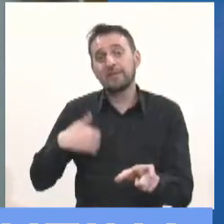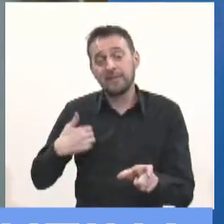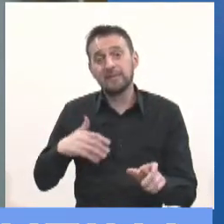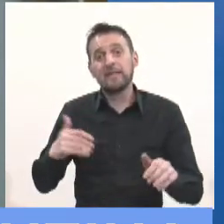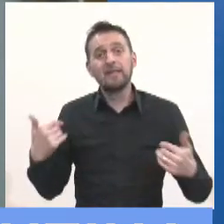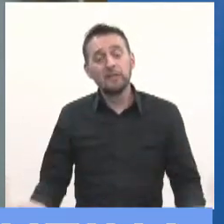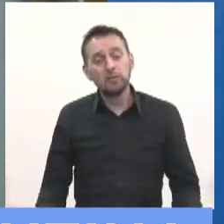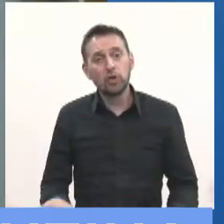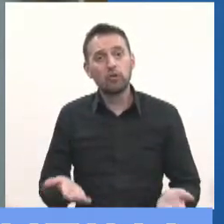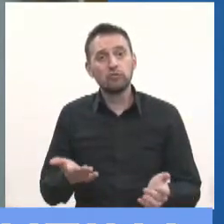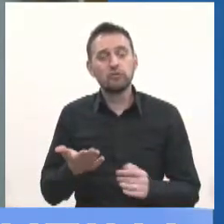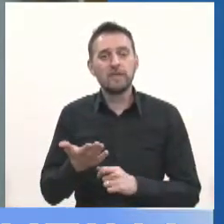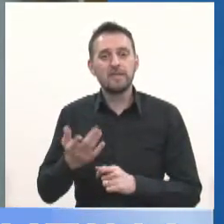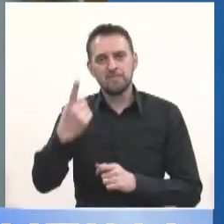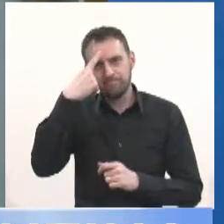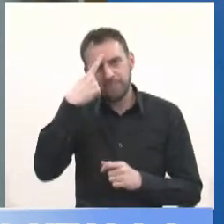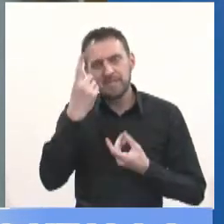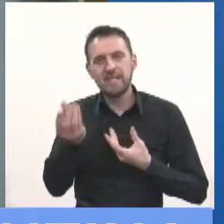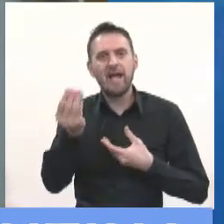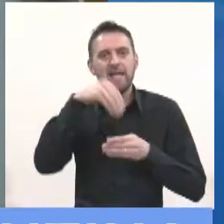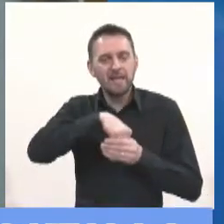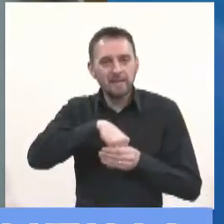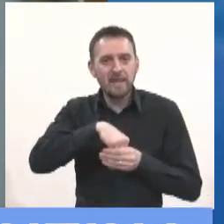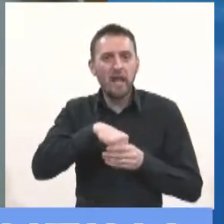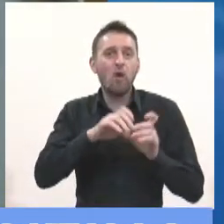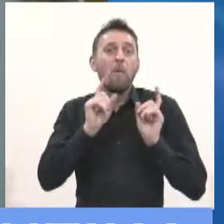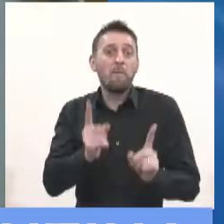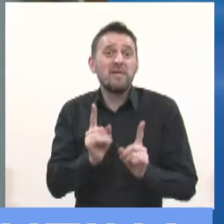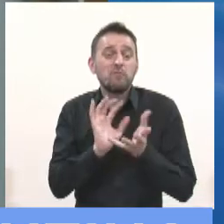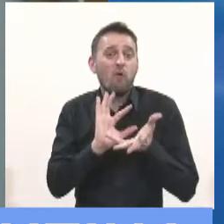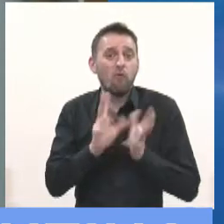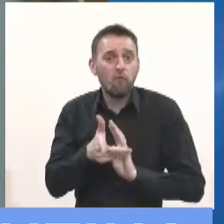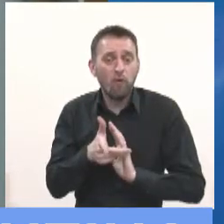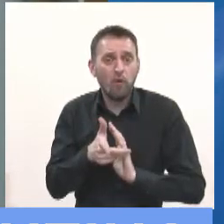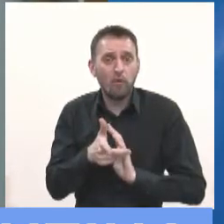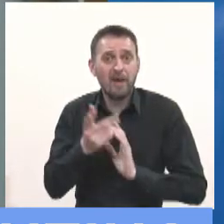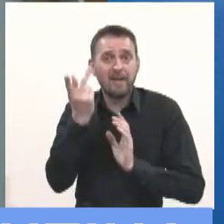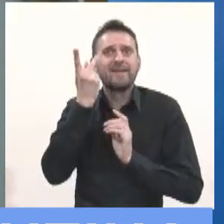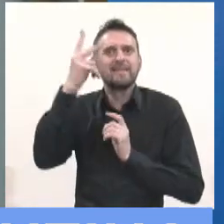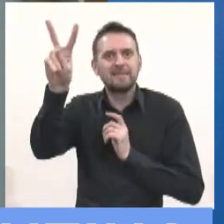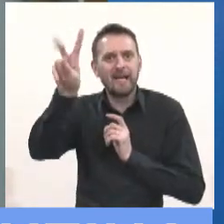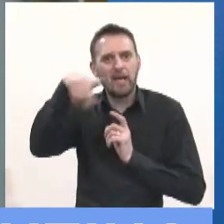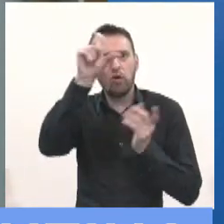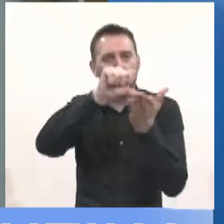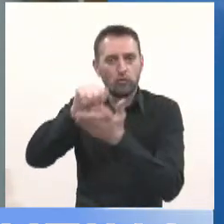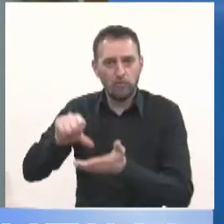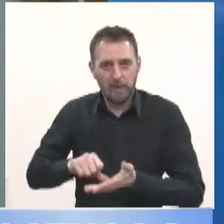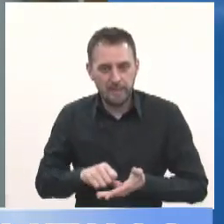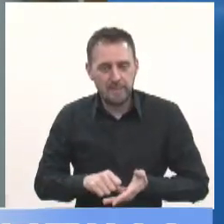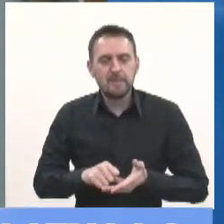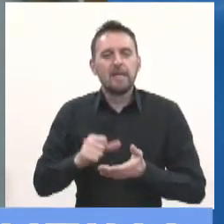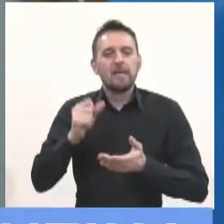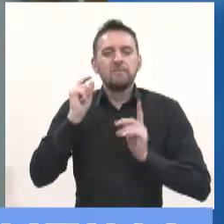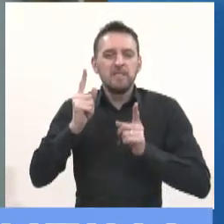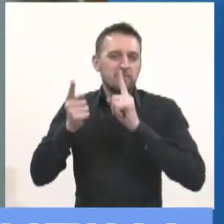tanto, tener el marco interno con las mismas condiciones que el extranjero, tratarlo de la